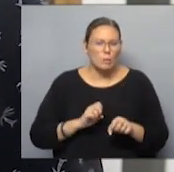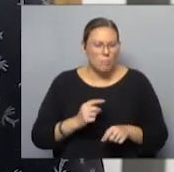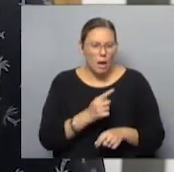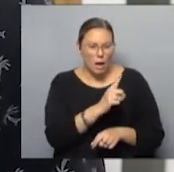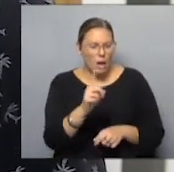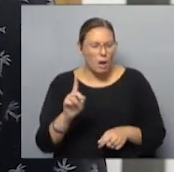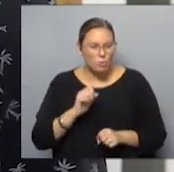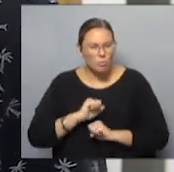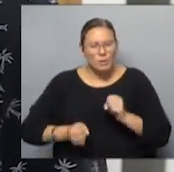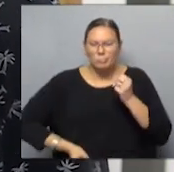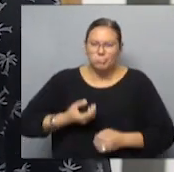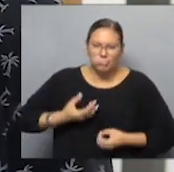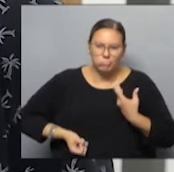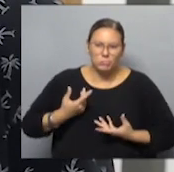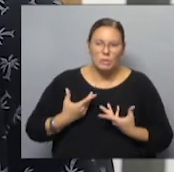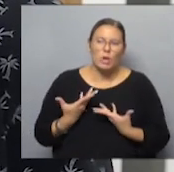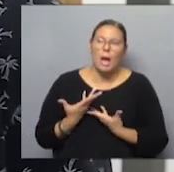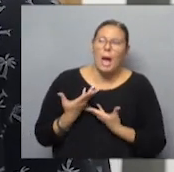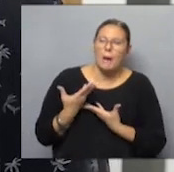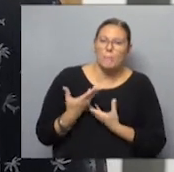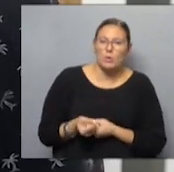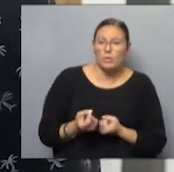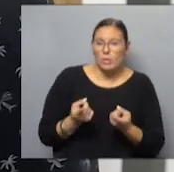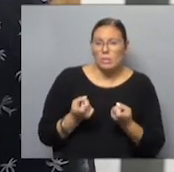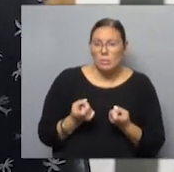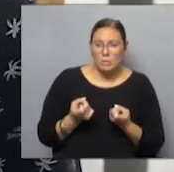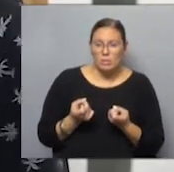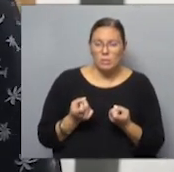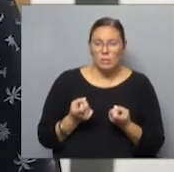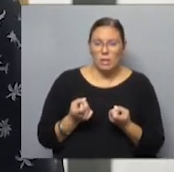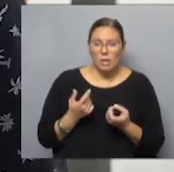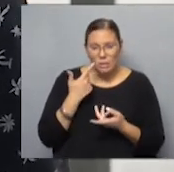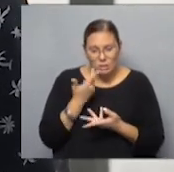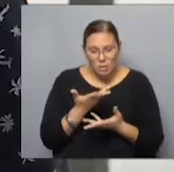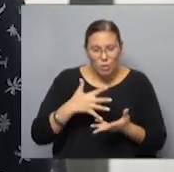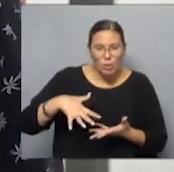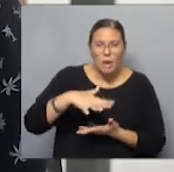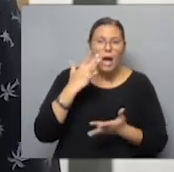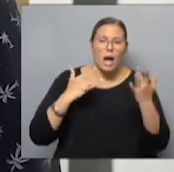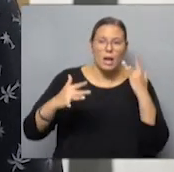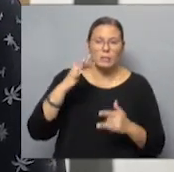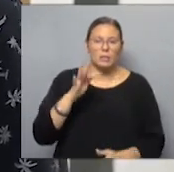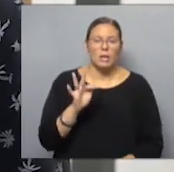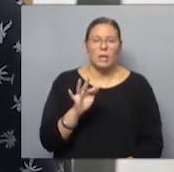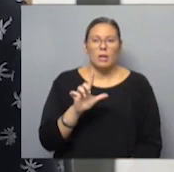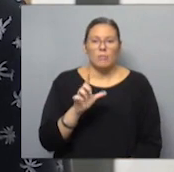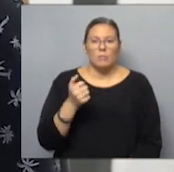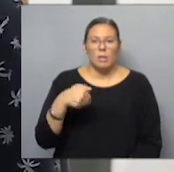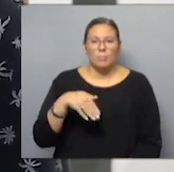personales, da la contención necesaria que se refleja muy bien con el estilo del arte flamenco,